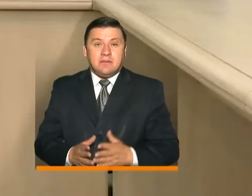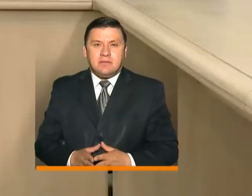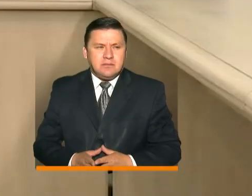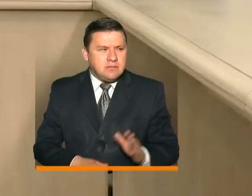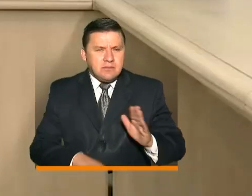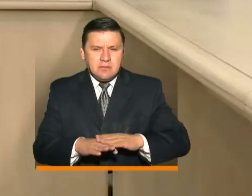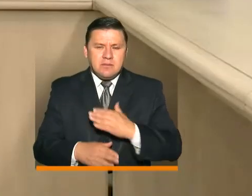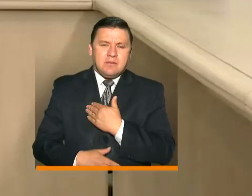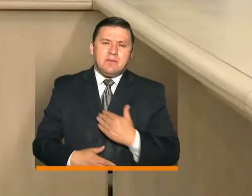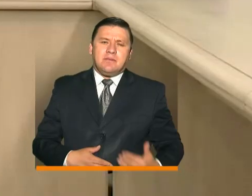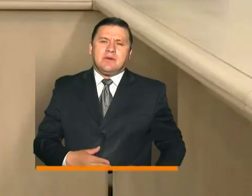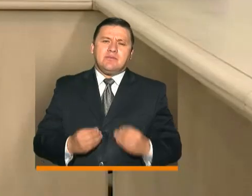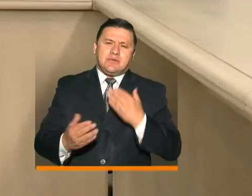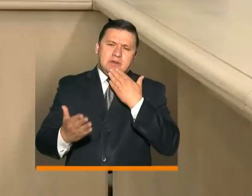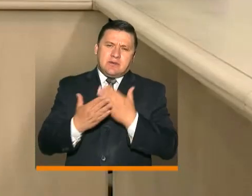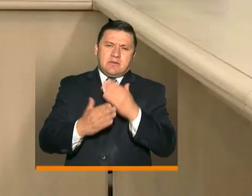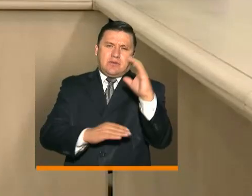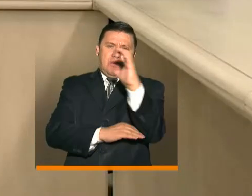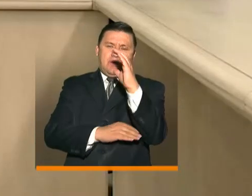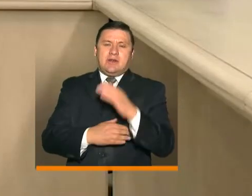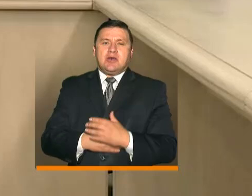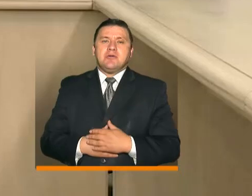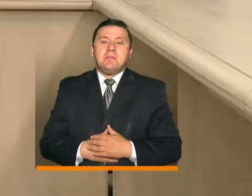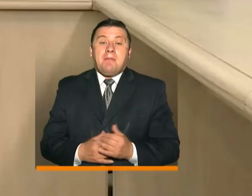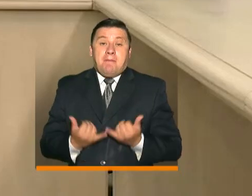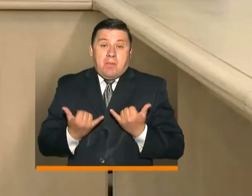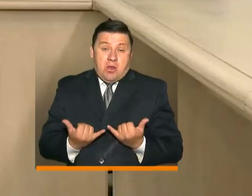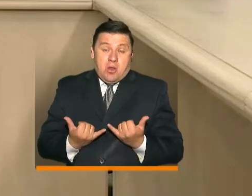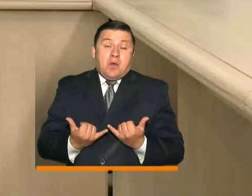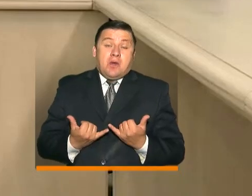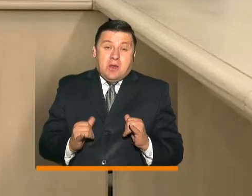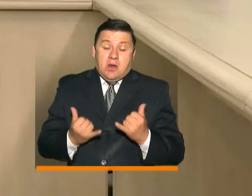Señor presidente, muchas gracias, colombianos. Hoy